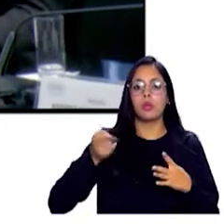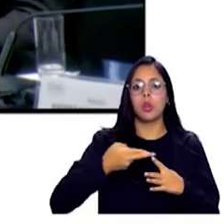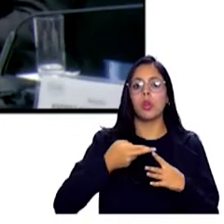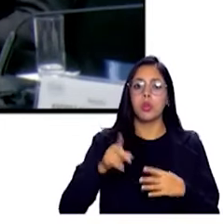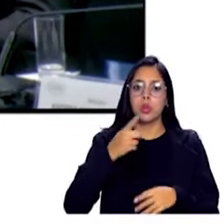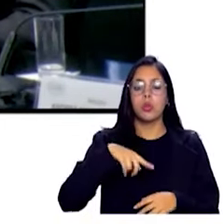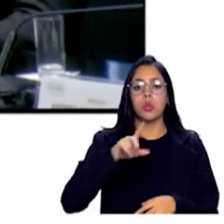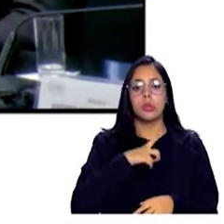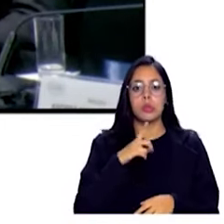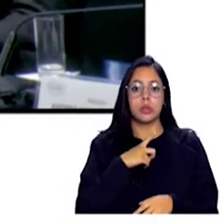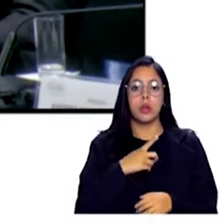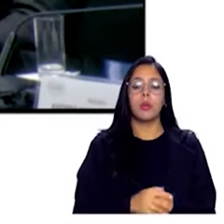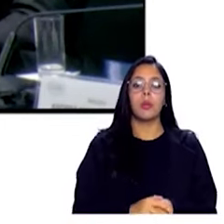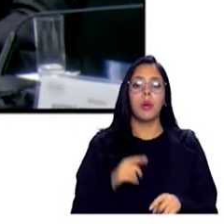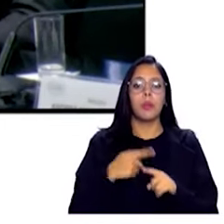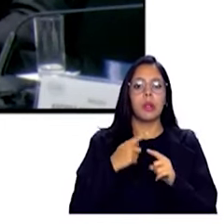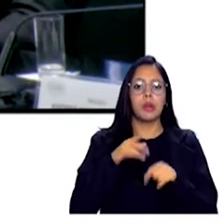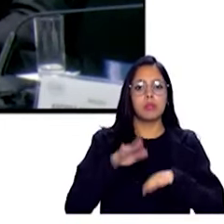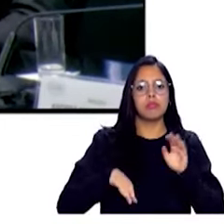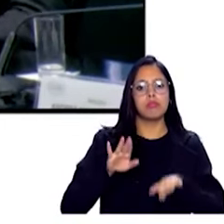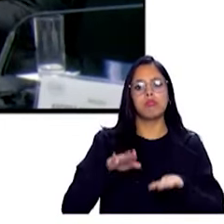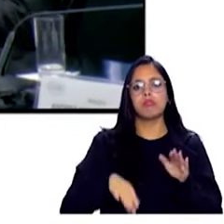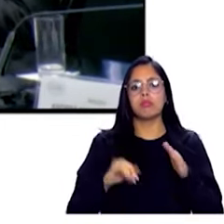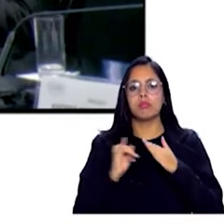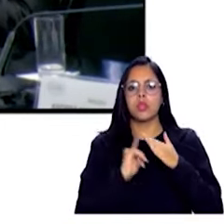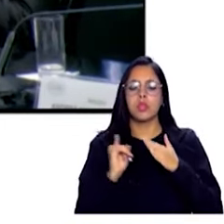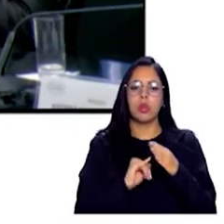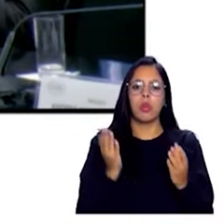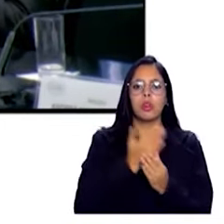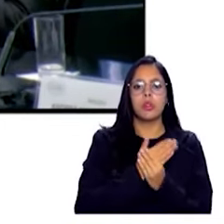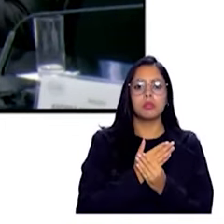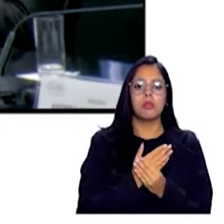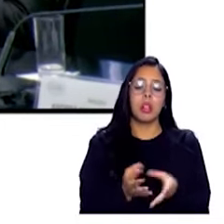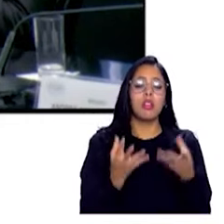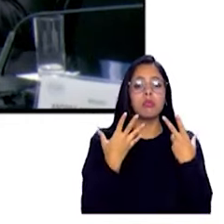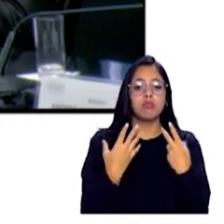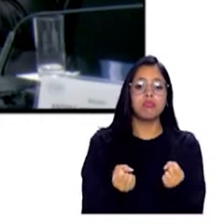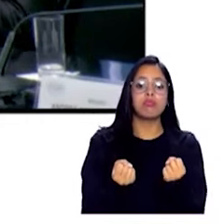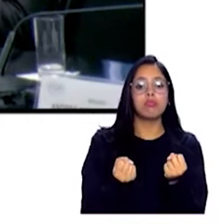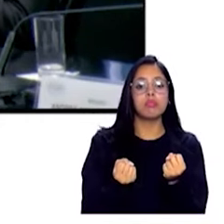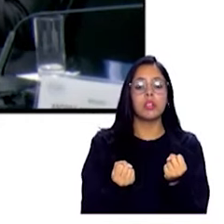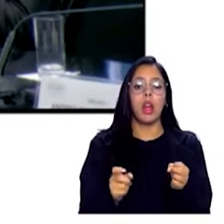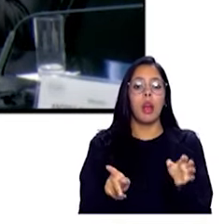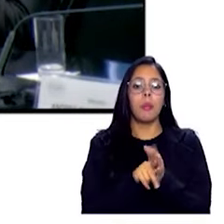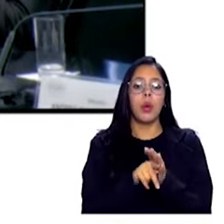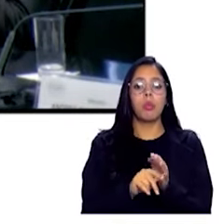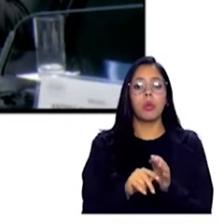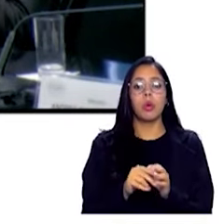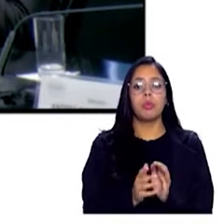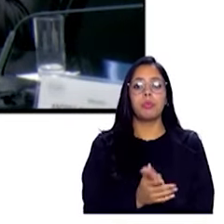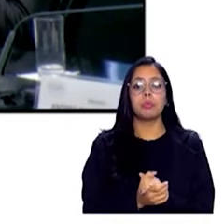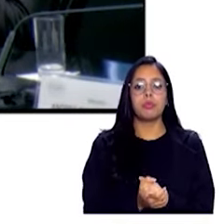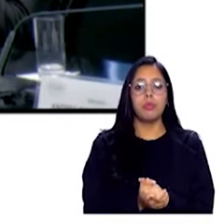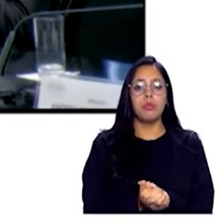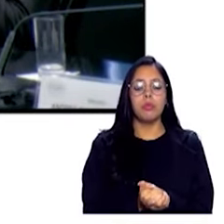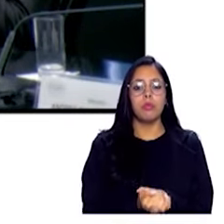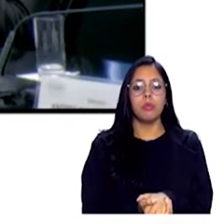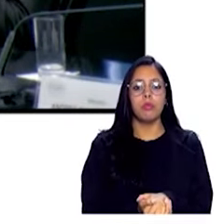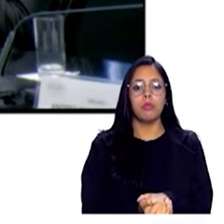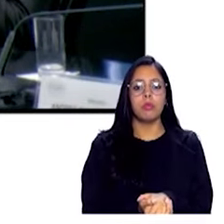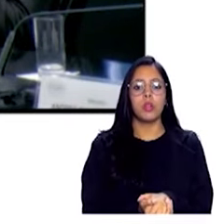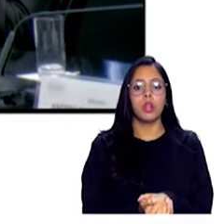instituciones procesales se conform teniendo en cuent argumentos doctrinales planteamientos per Se tiene en cuenta la